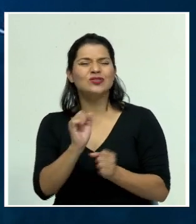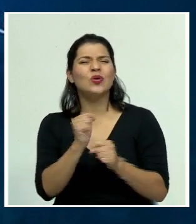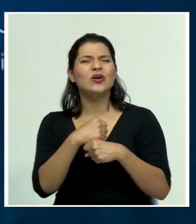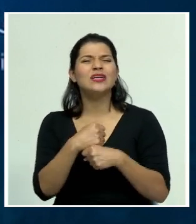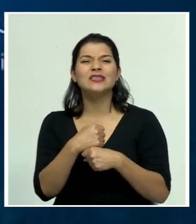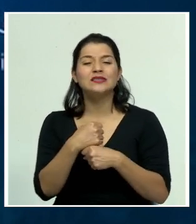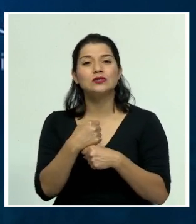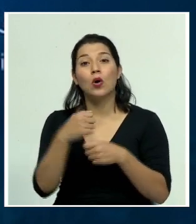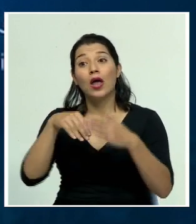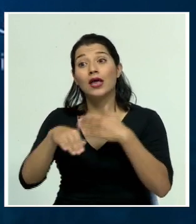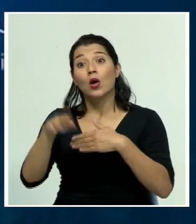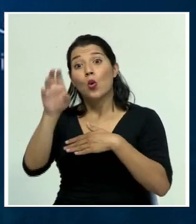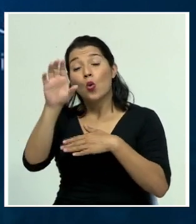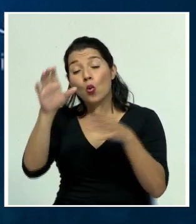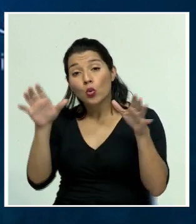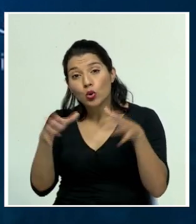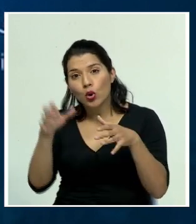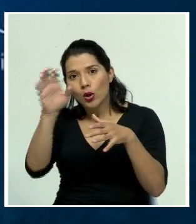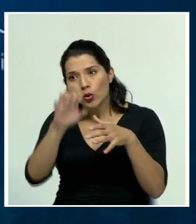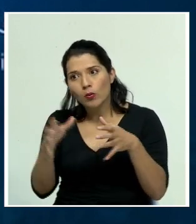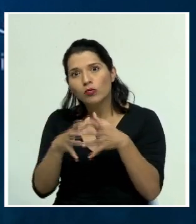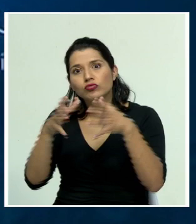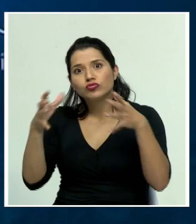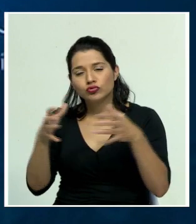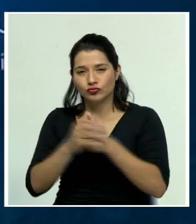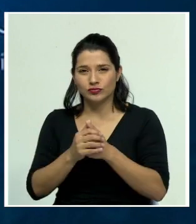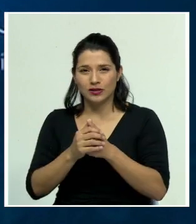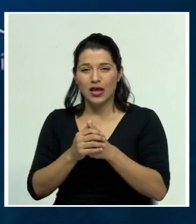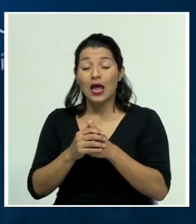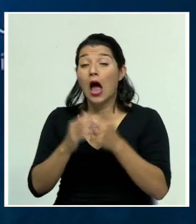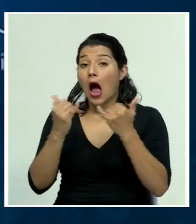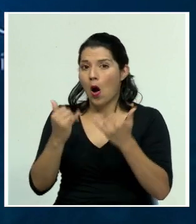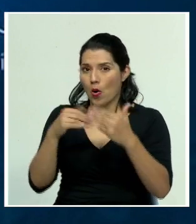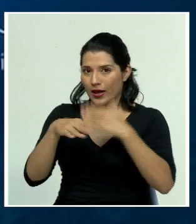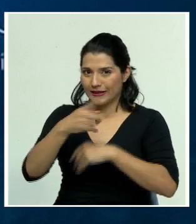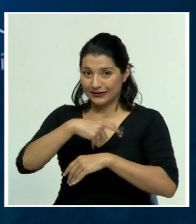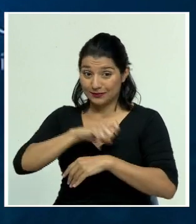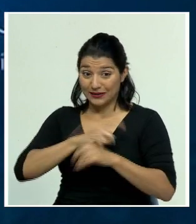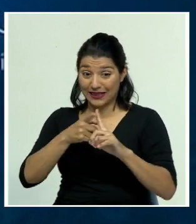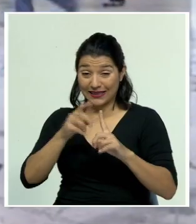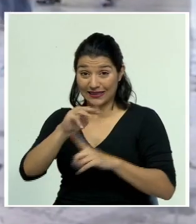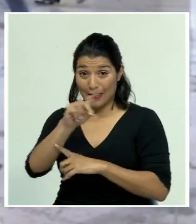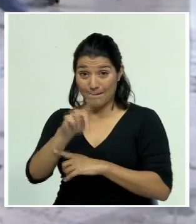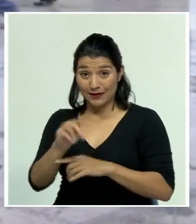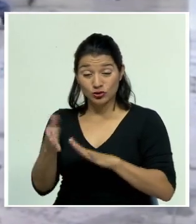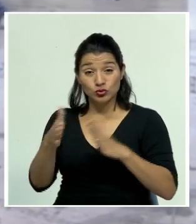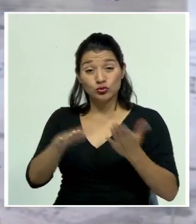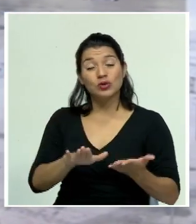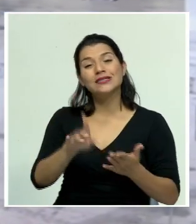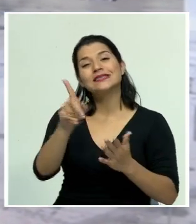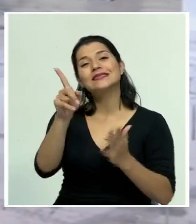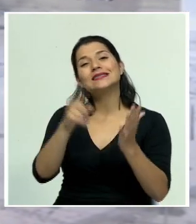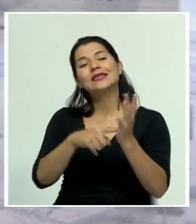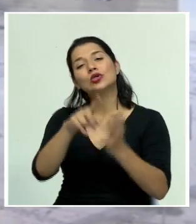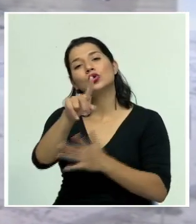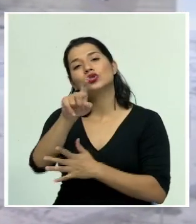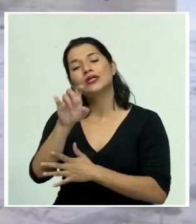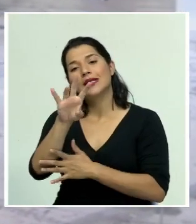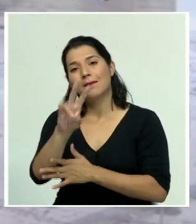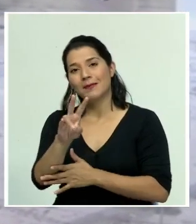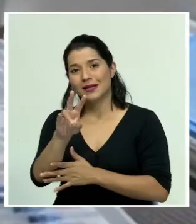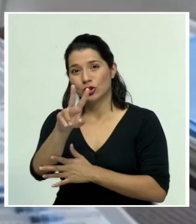media en toda la Unión Europea. Las cifras oficiales en España muestran que desde marzo han muerto 107.239 personas